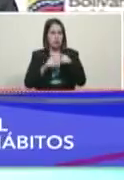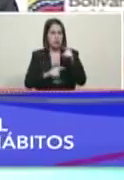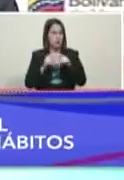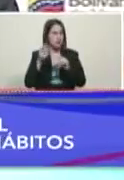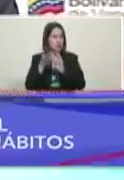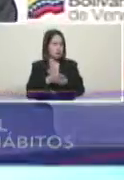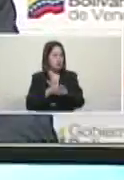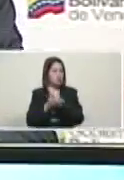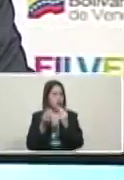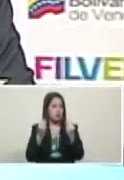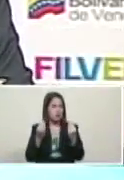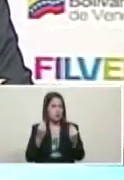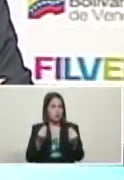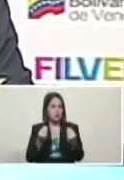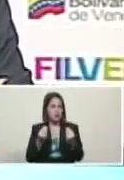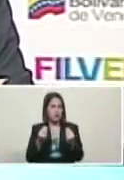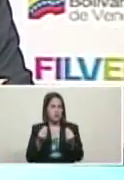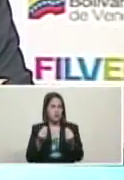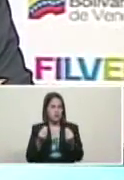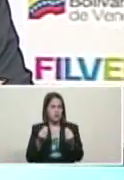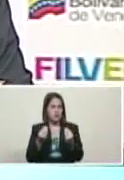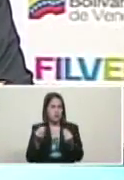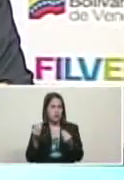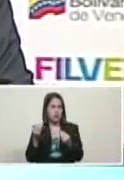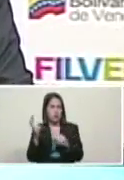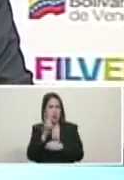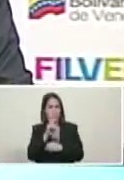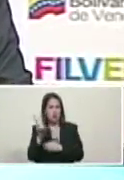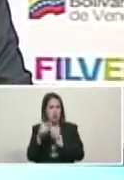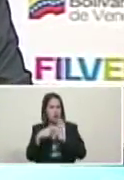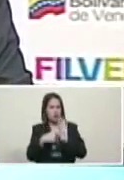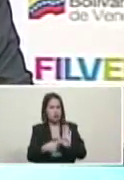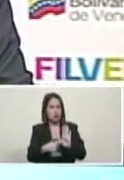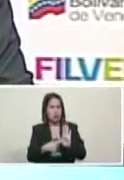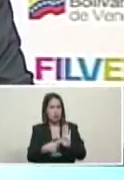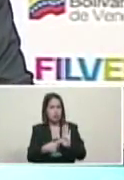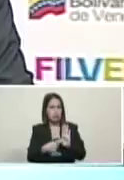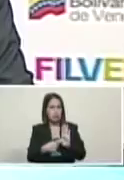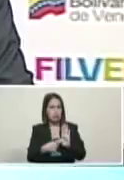Nacional. Hay que hacer un plan, hay que hacer un plan cada vez más